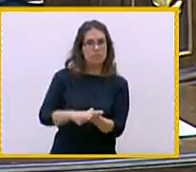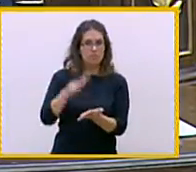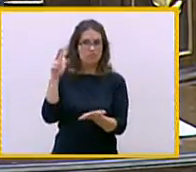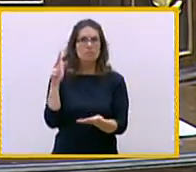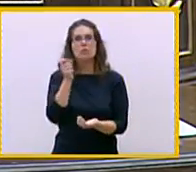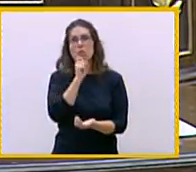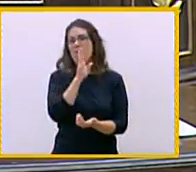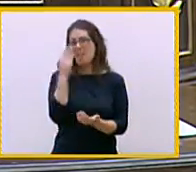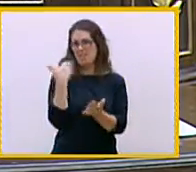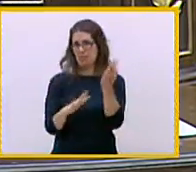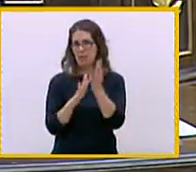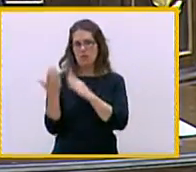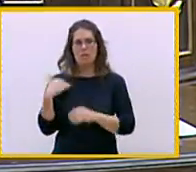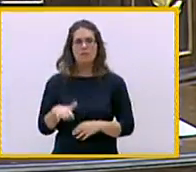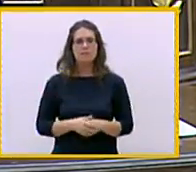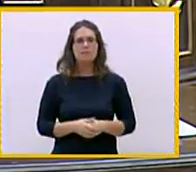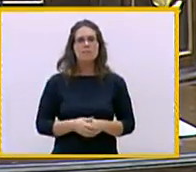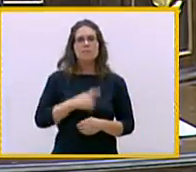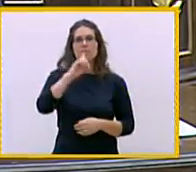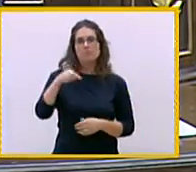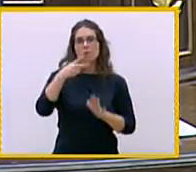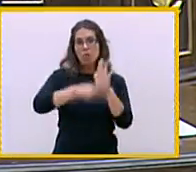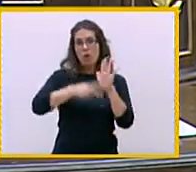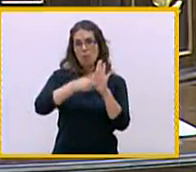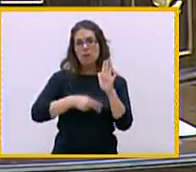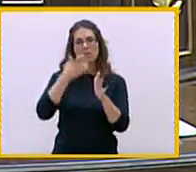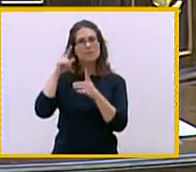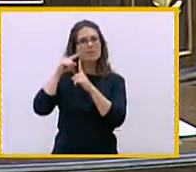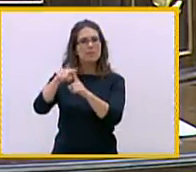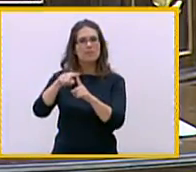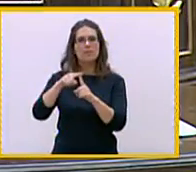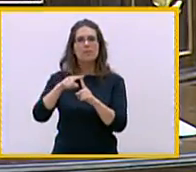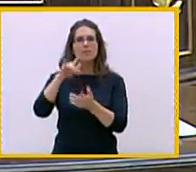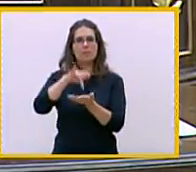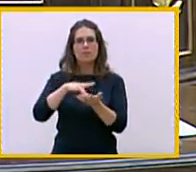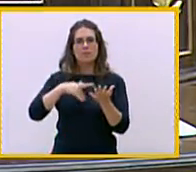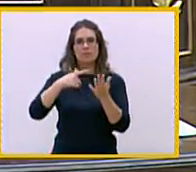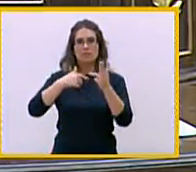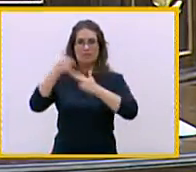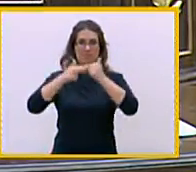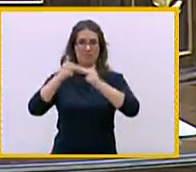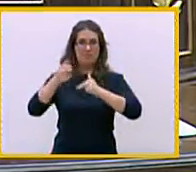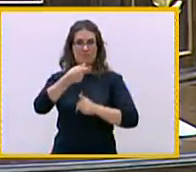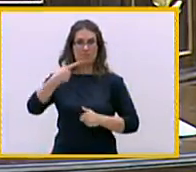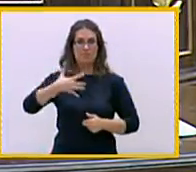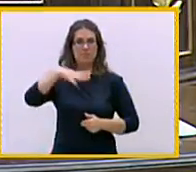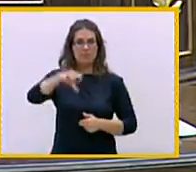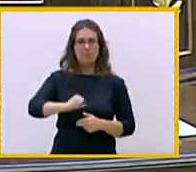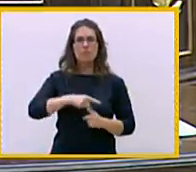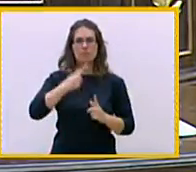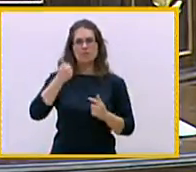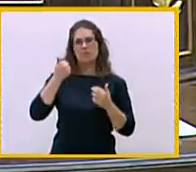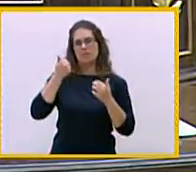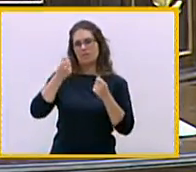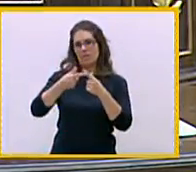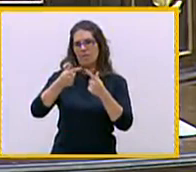referí, normas para incrementar la seguridad jurídica en el tráfico inmobiliario o nuevas medidas en favor de los